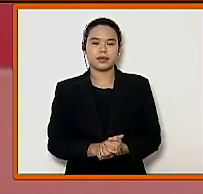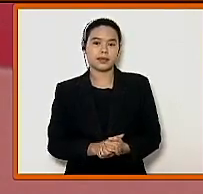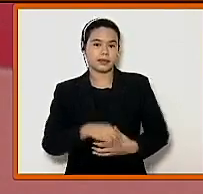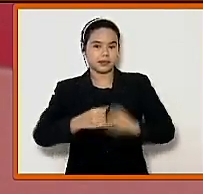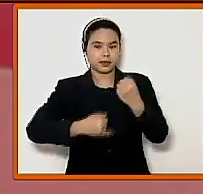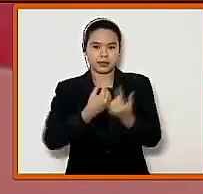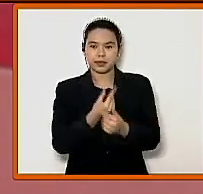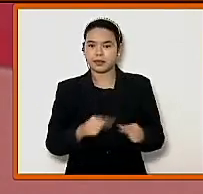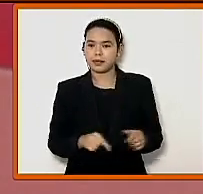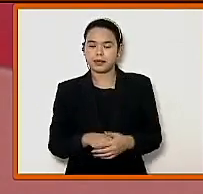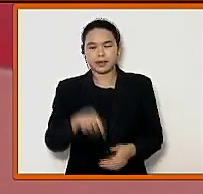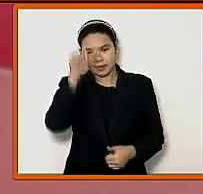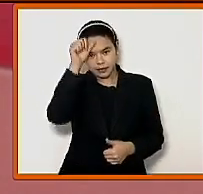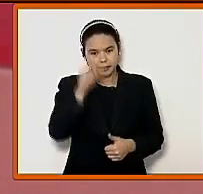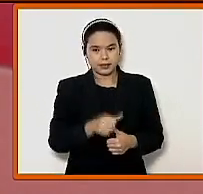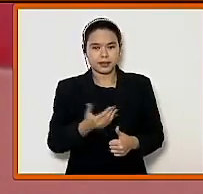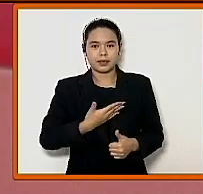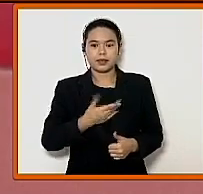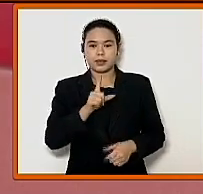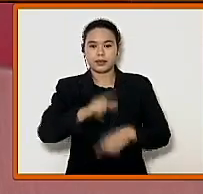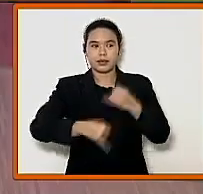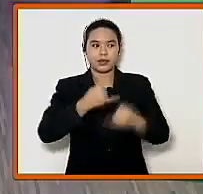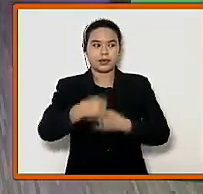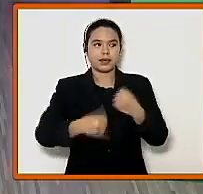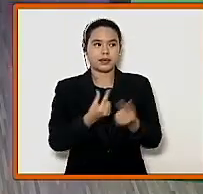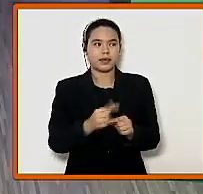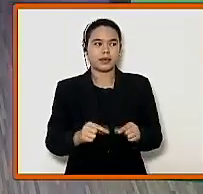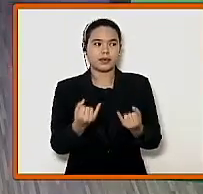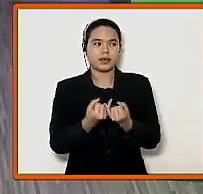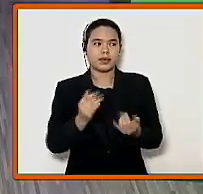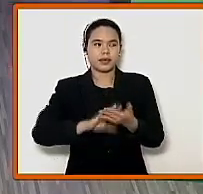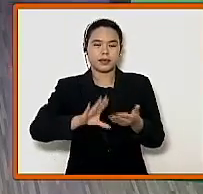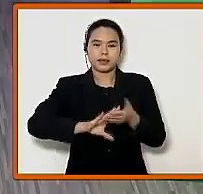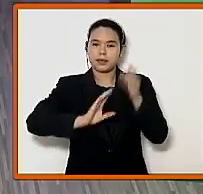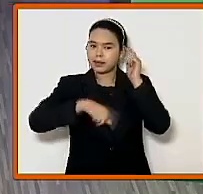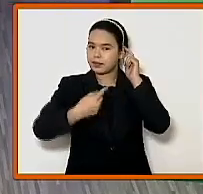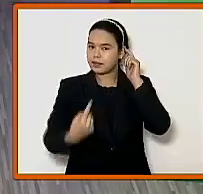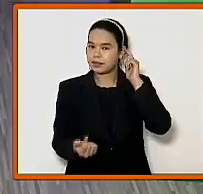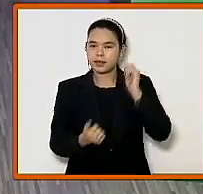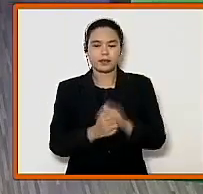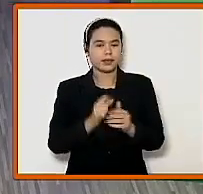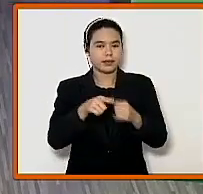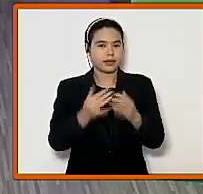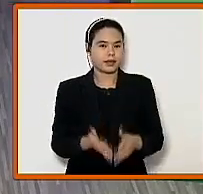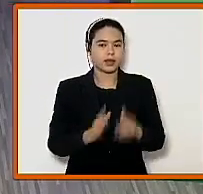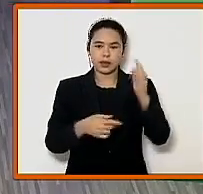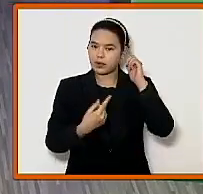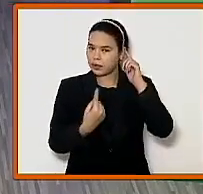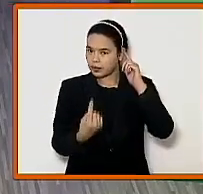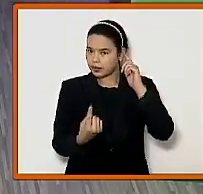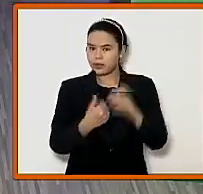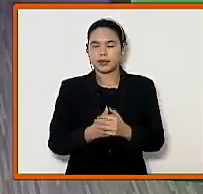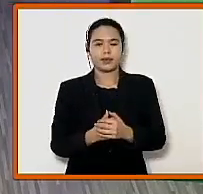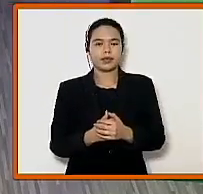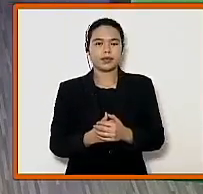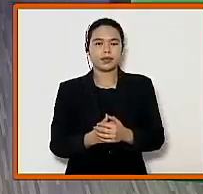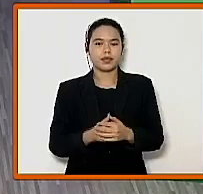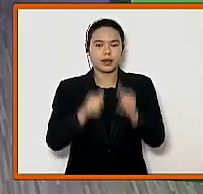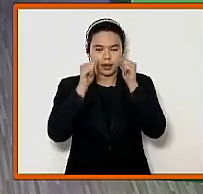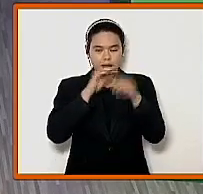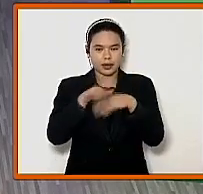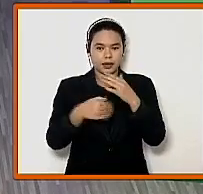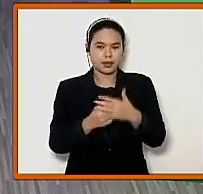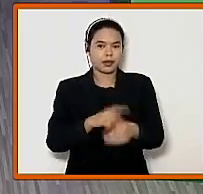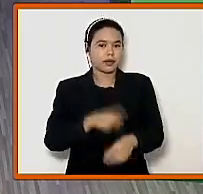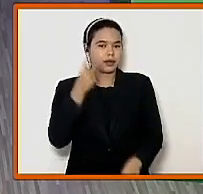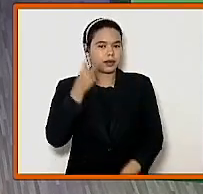jugada gratis. Y recuerda que tienes una jugada gratis por el mismo monto que invertiste en Diaria. Y si sos jugador para más uno, atento